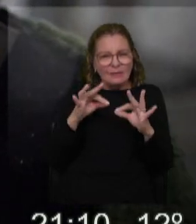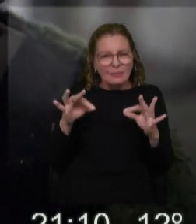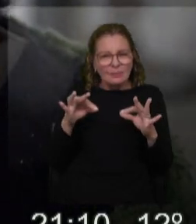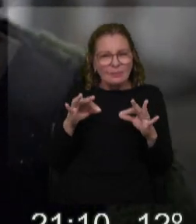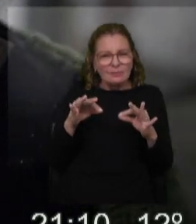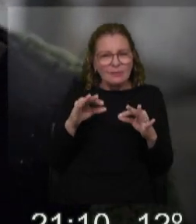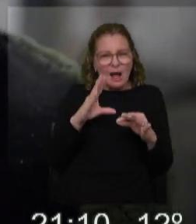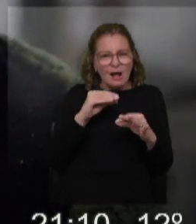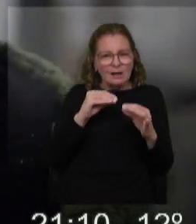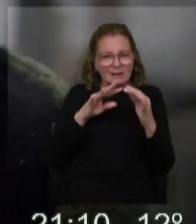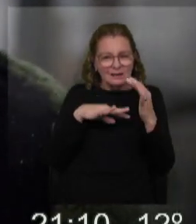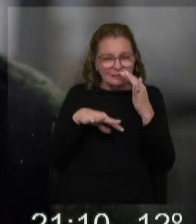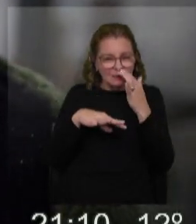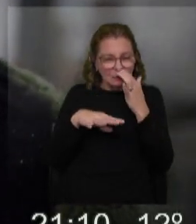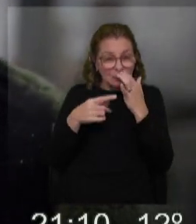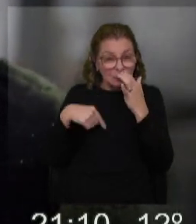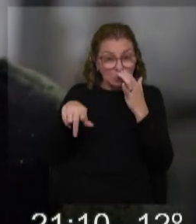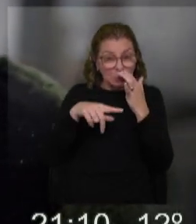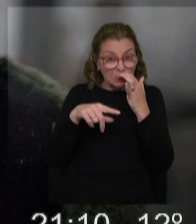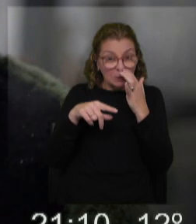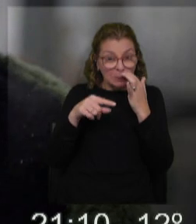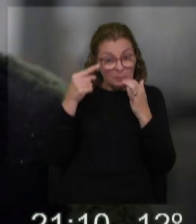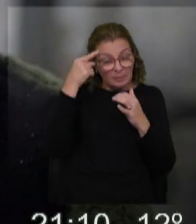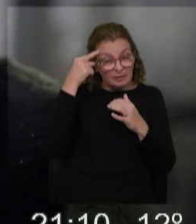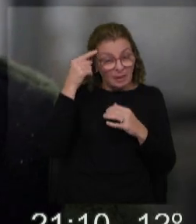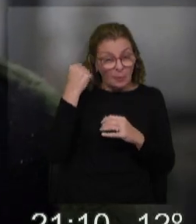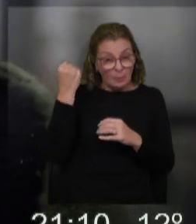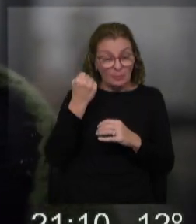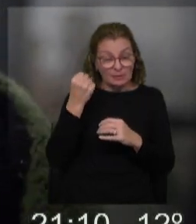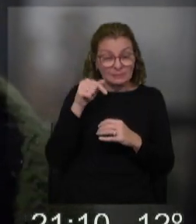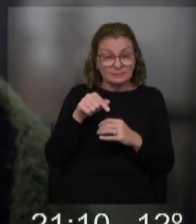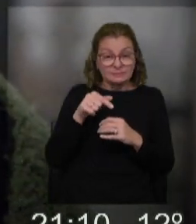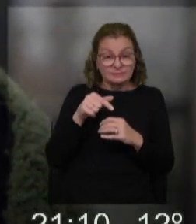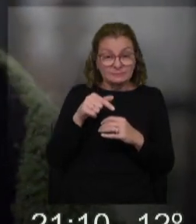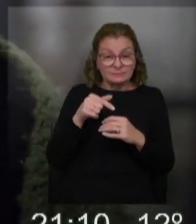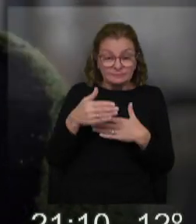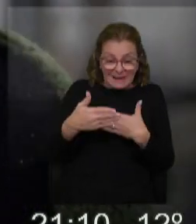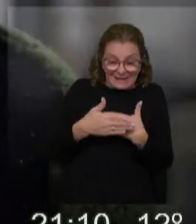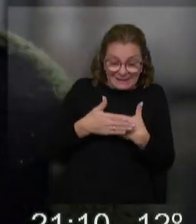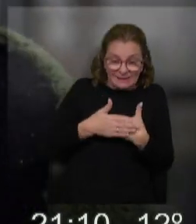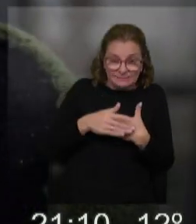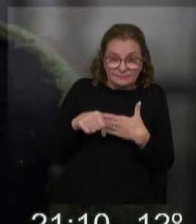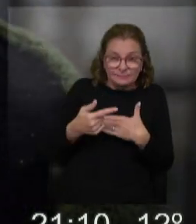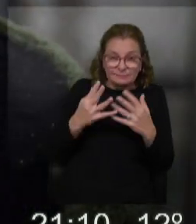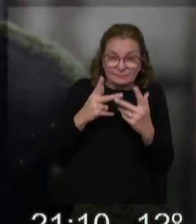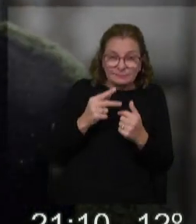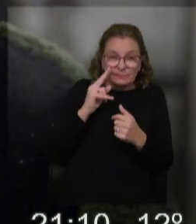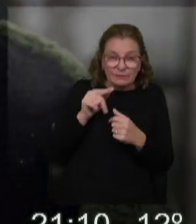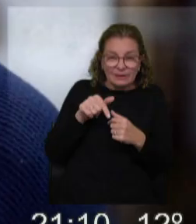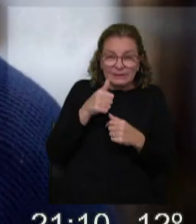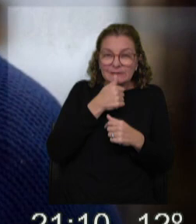voz. Entonces, nosotros pensamos que eso es muy importante, porque acerca otro modo de ver esta